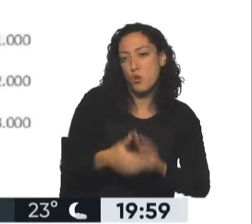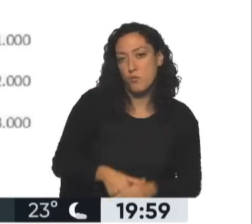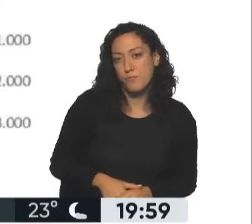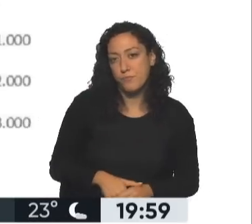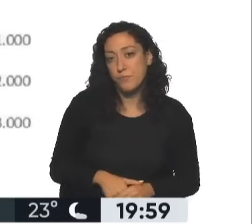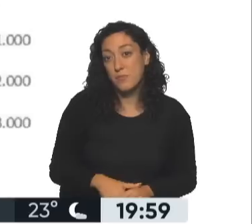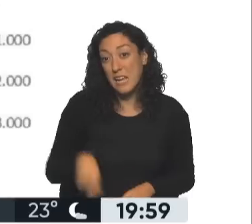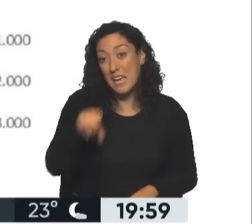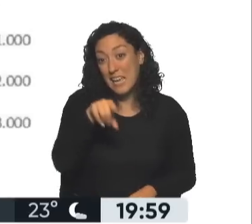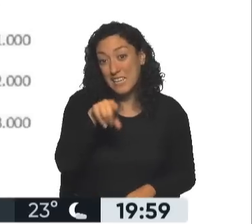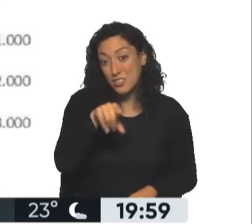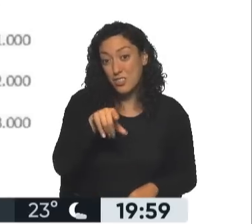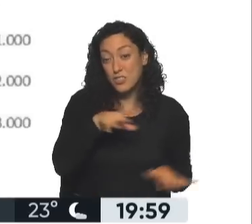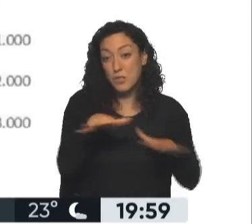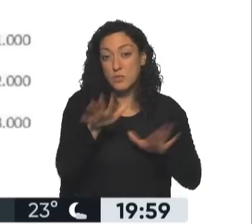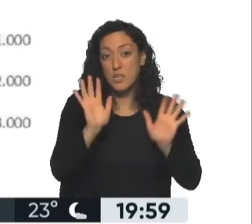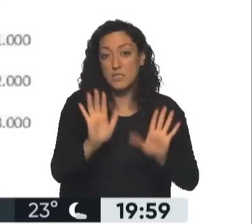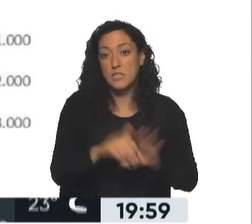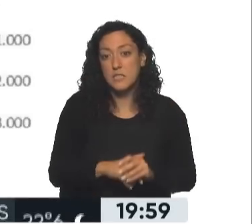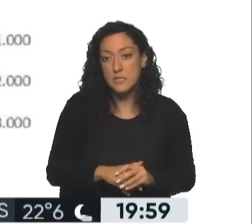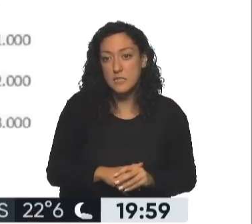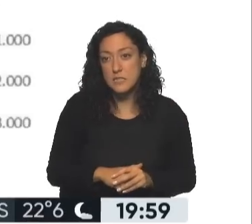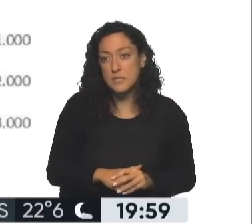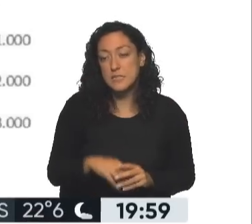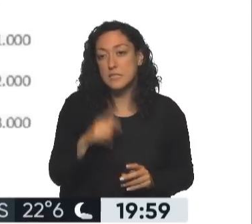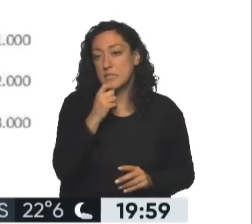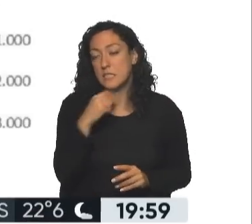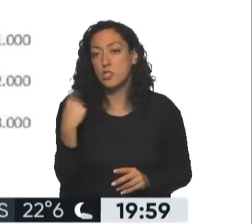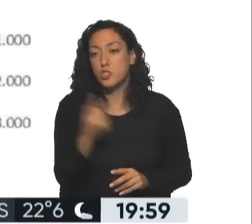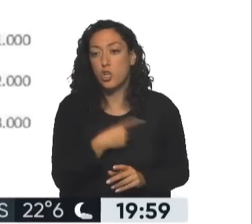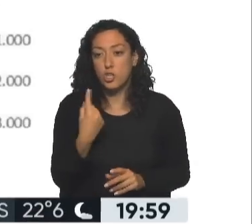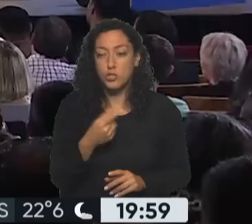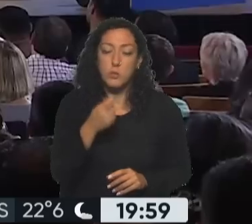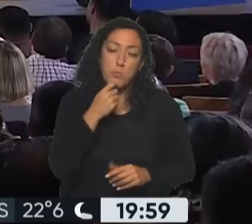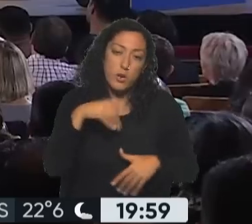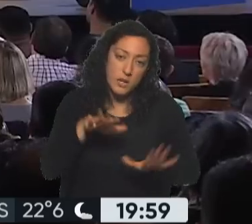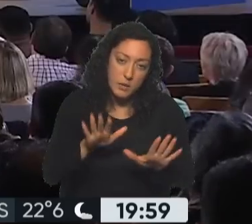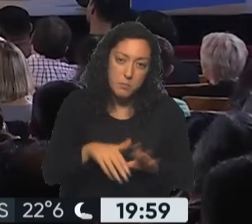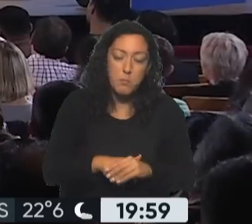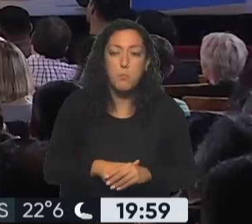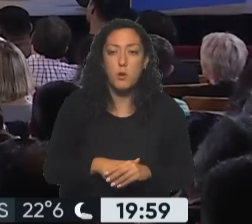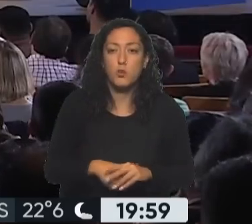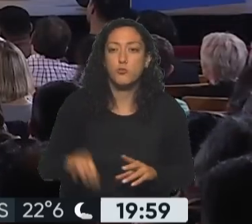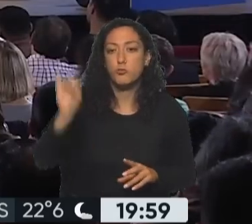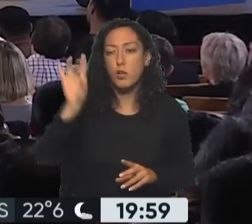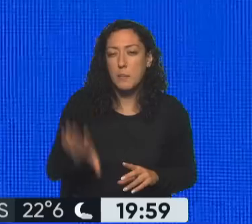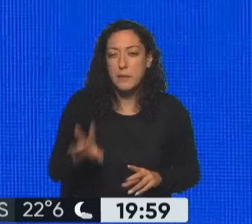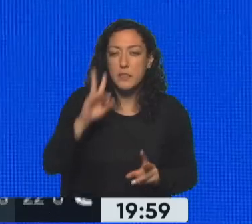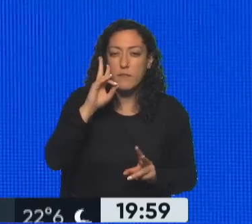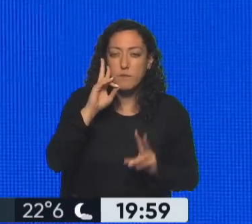Esto es lo que pasó. Si uno, por ejemplo, toma